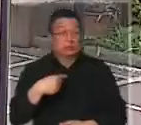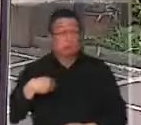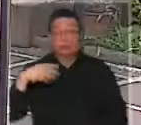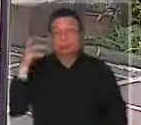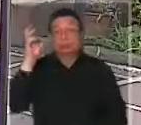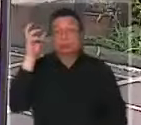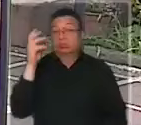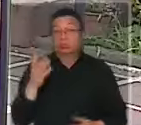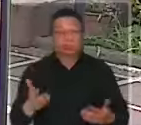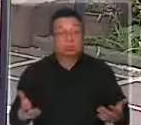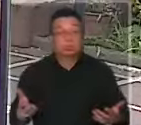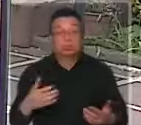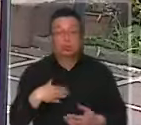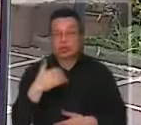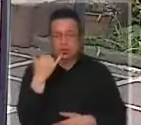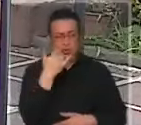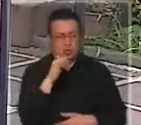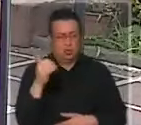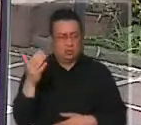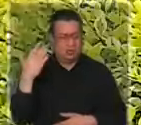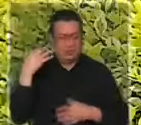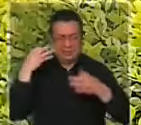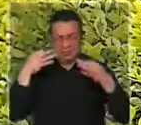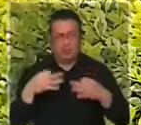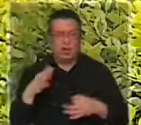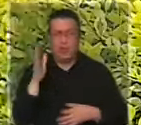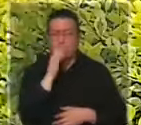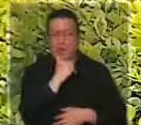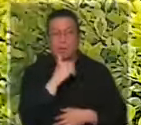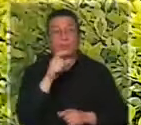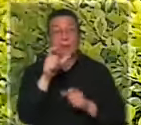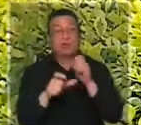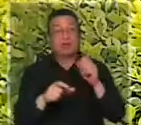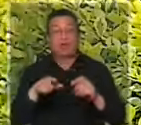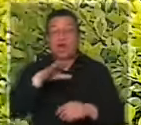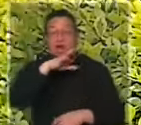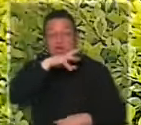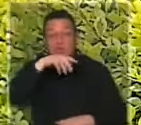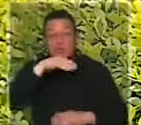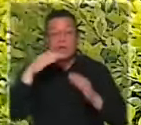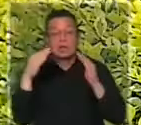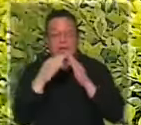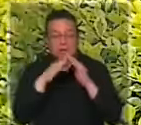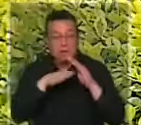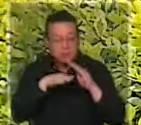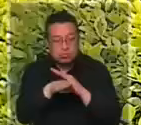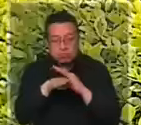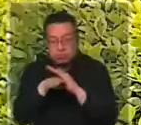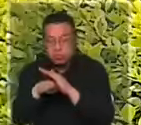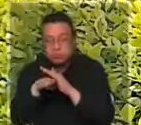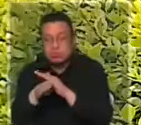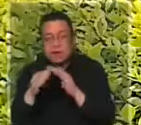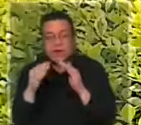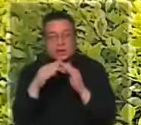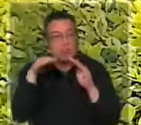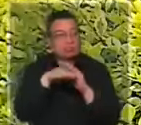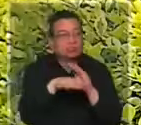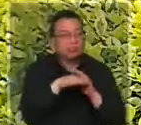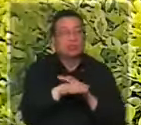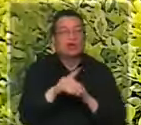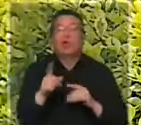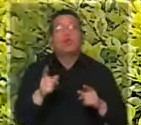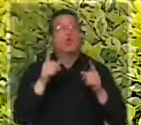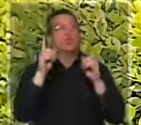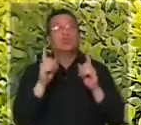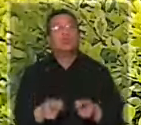vos. Nunca había sentido tanta inseguridad. Las personas mayores están escondidas en sus casas, están guardadas en sus casas y ni aún